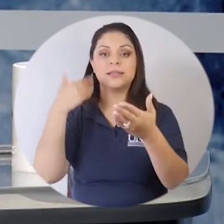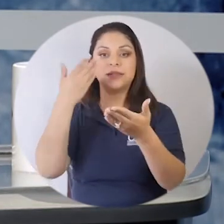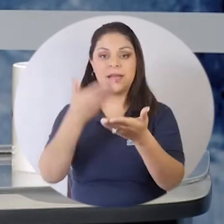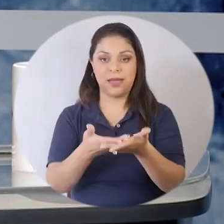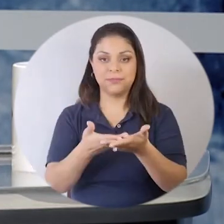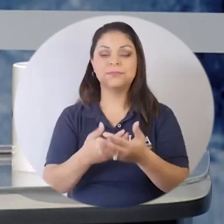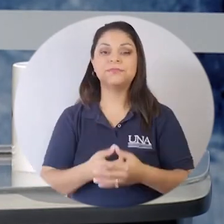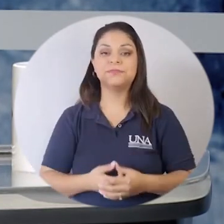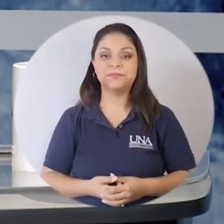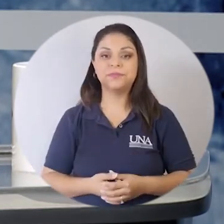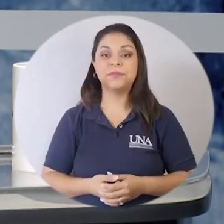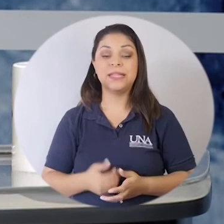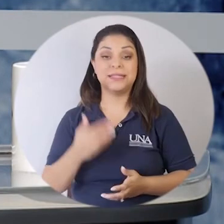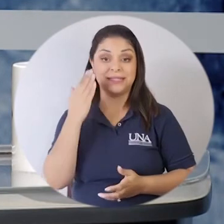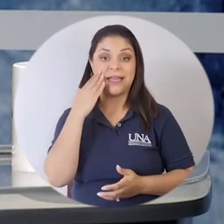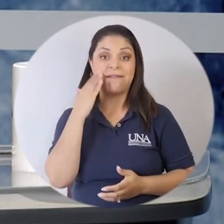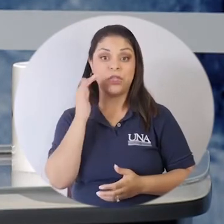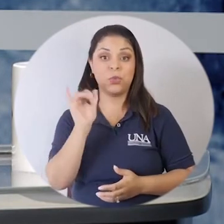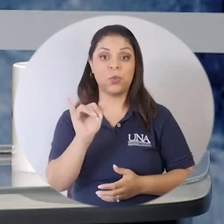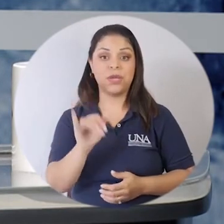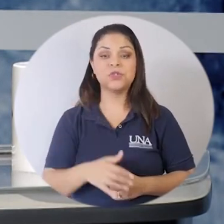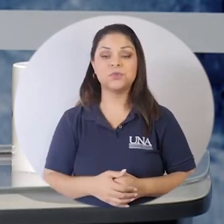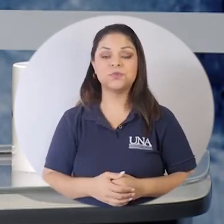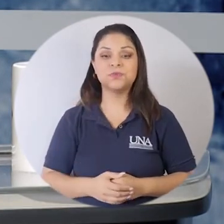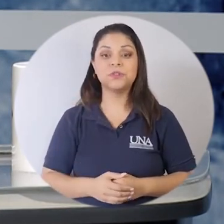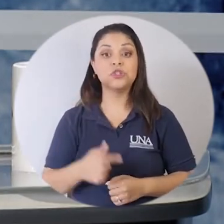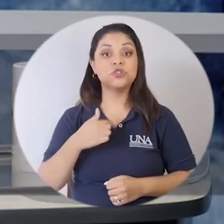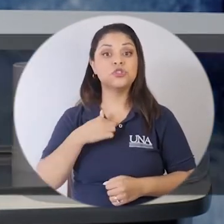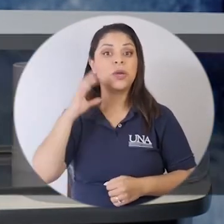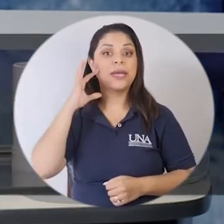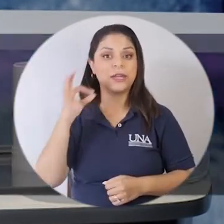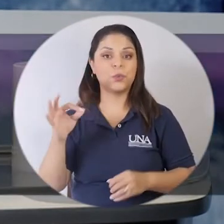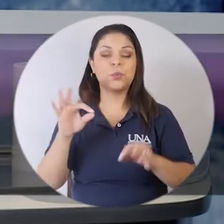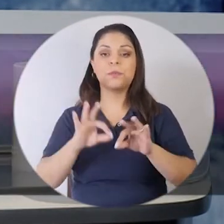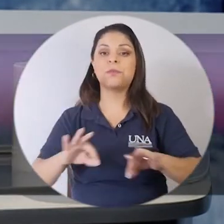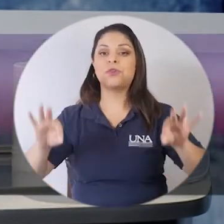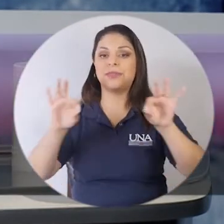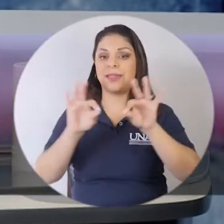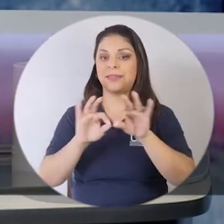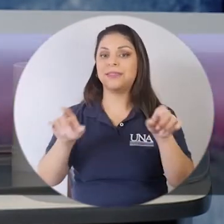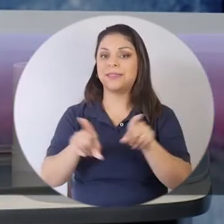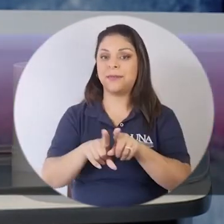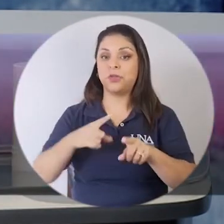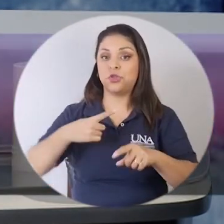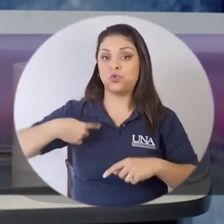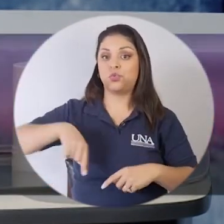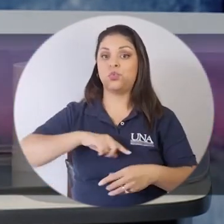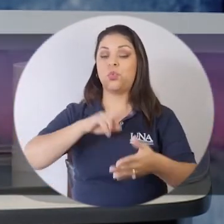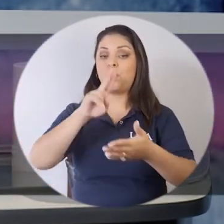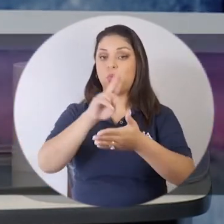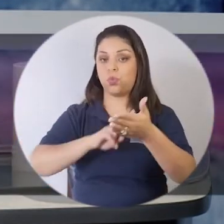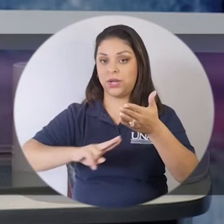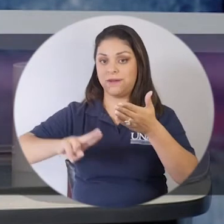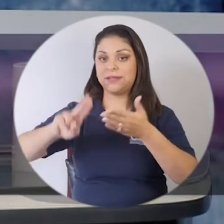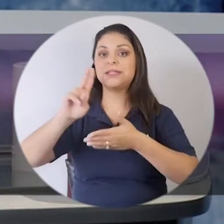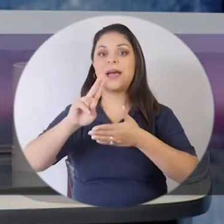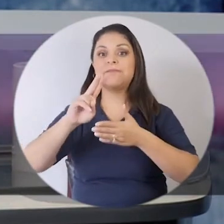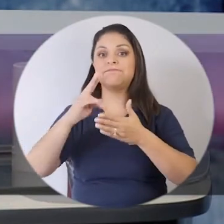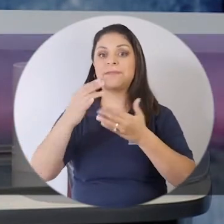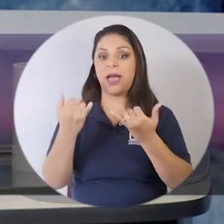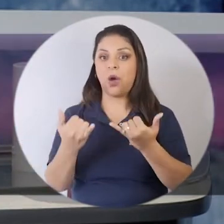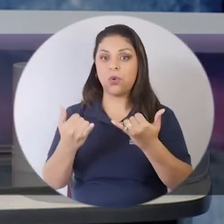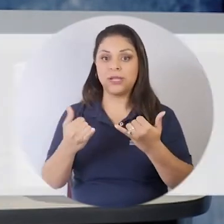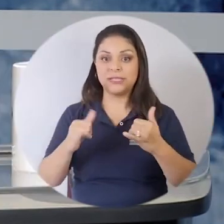llegar. Y en función de todo esto, creía yo también que es muy importante, actualmente como universidad nos